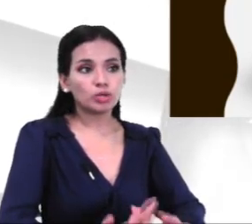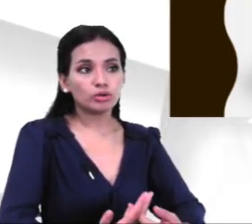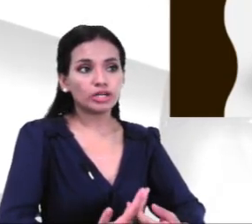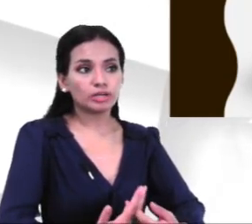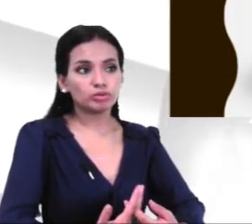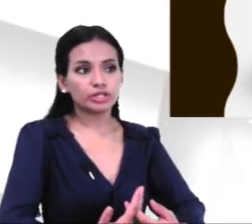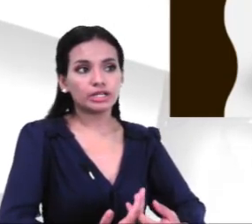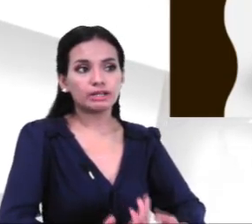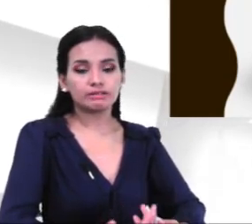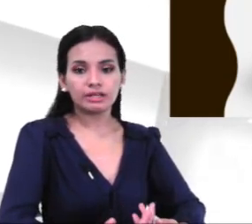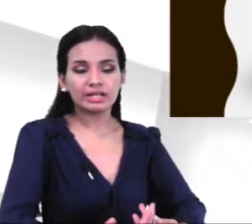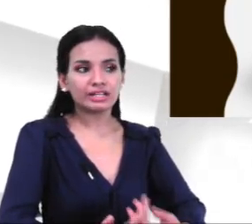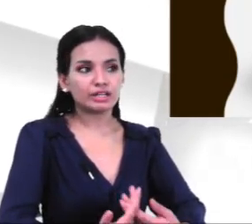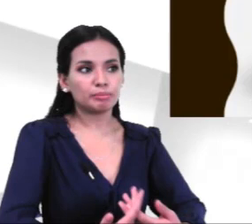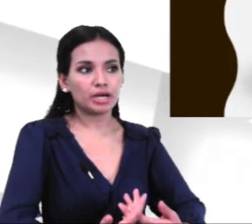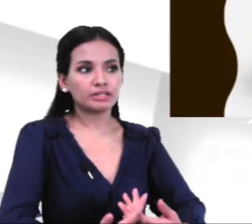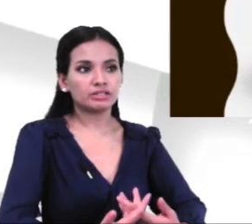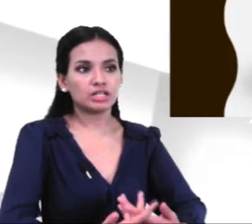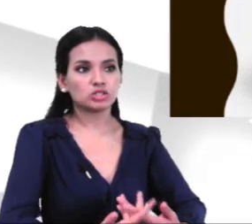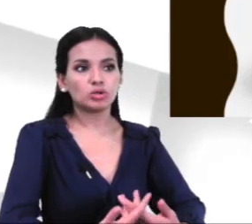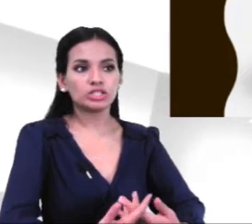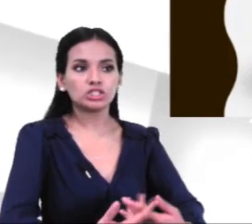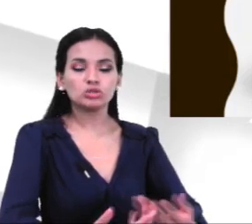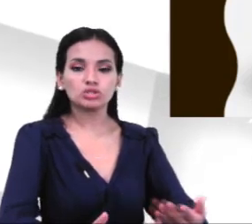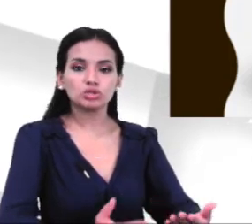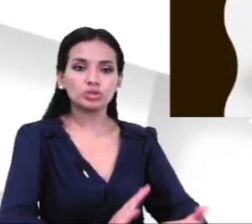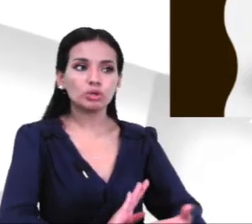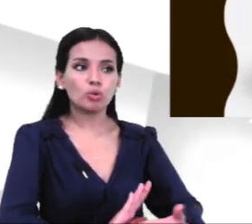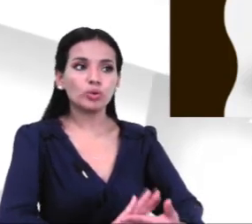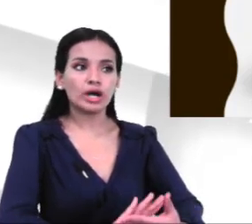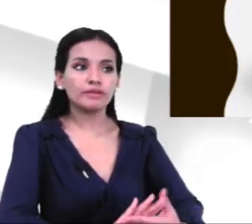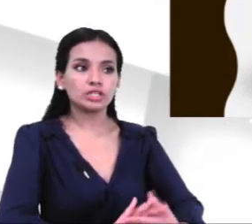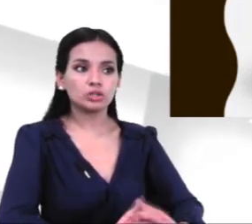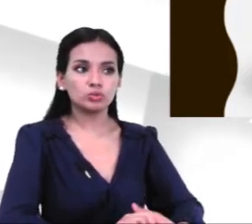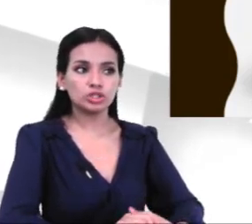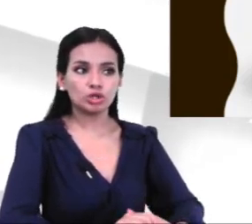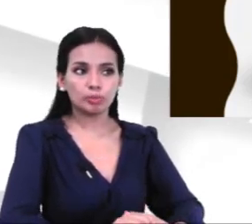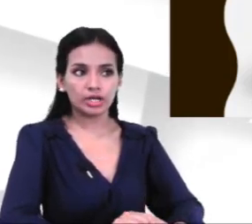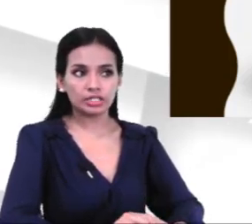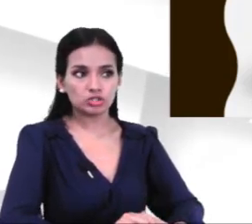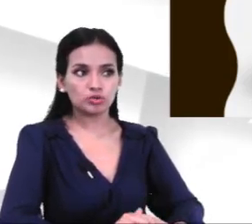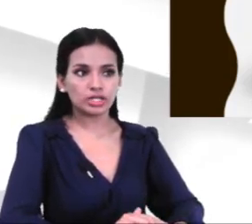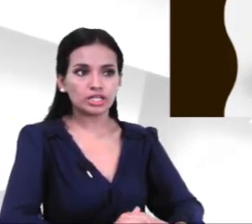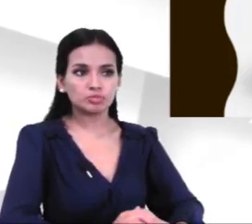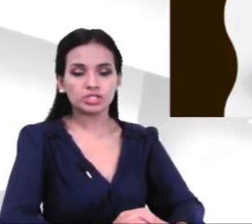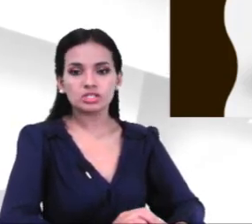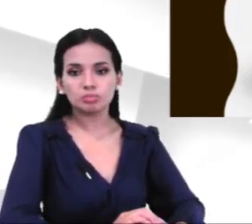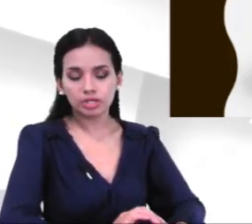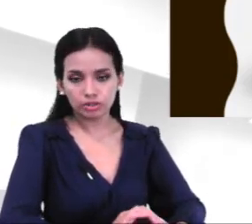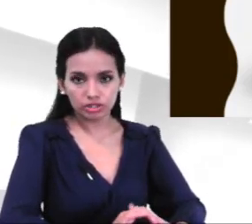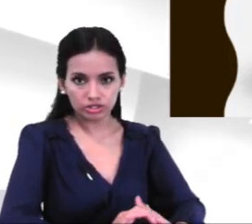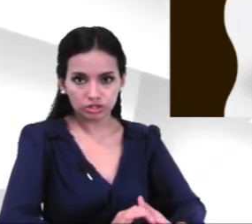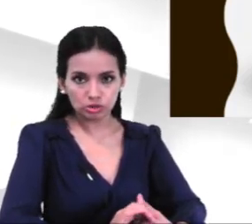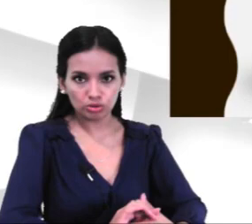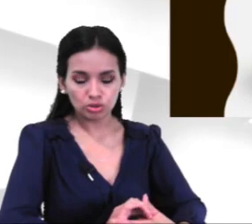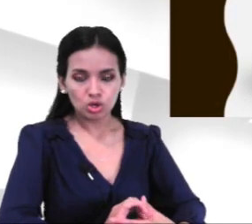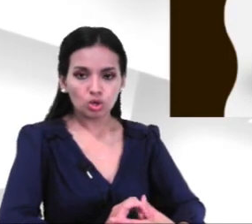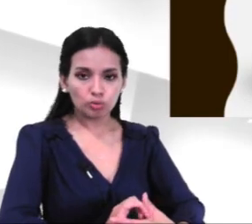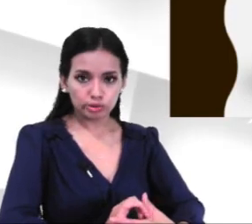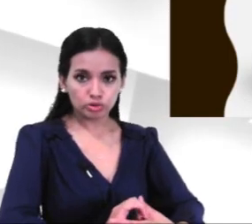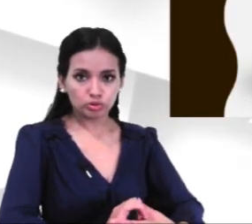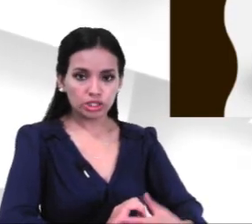amortiguadoras que protegen la tierra del embate de las olas y constituyen un hábitat único para el desove de las especies en peligro de extinción